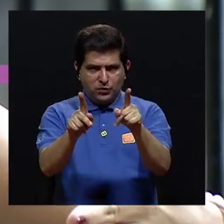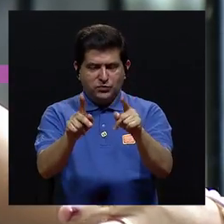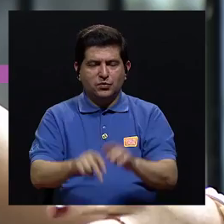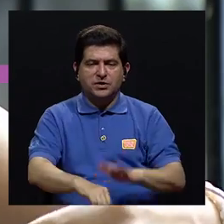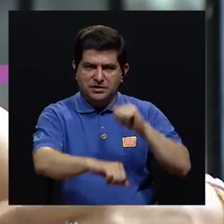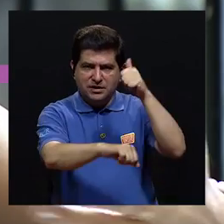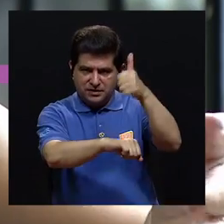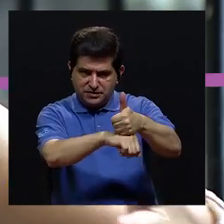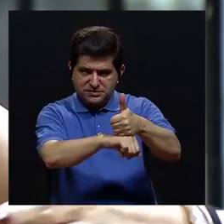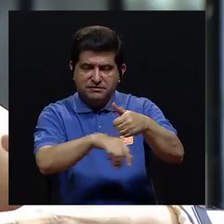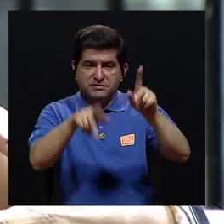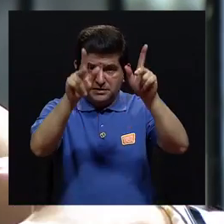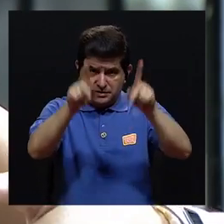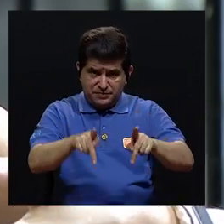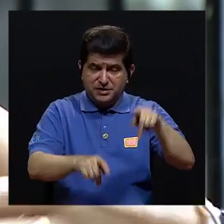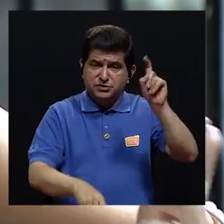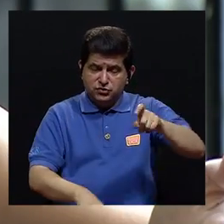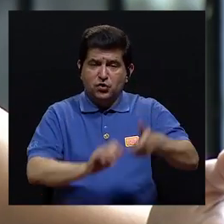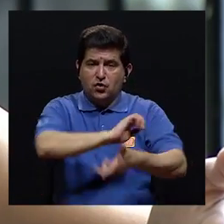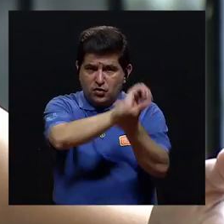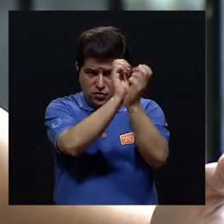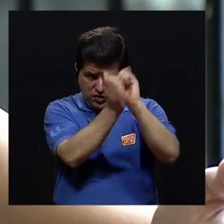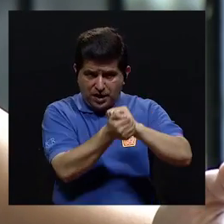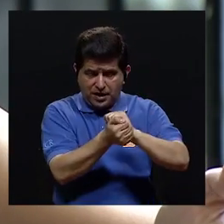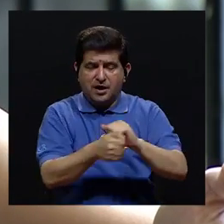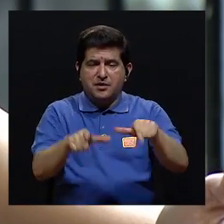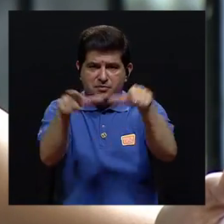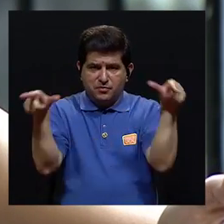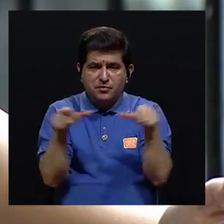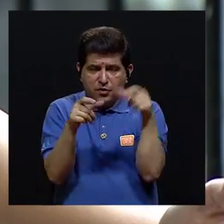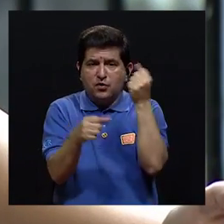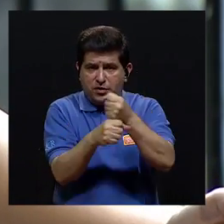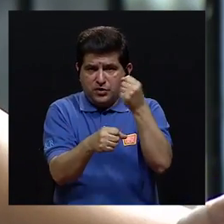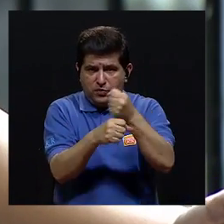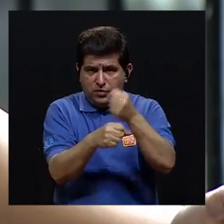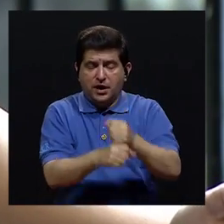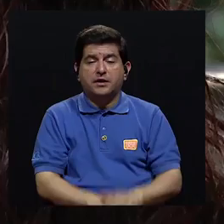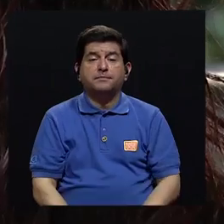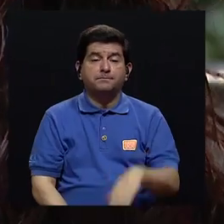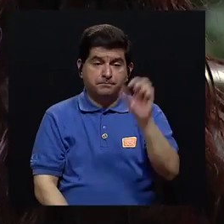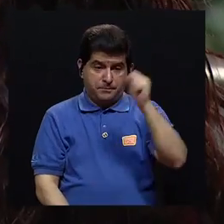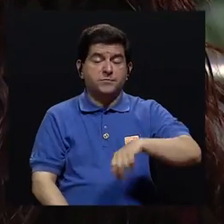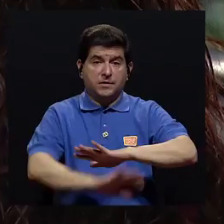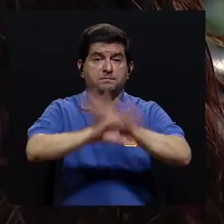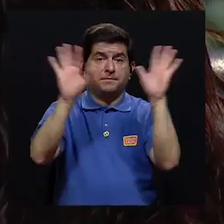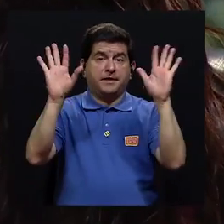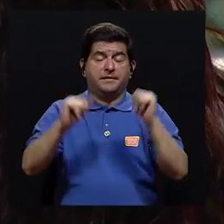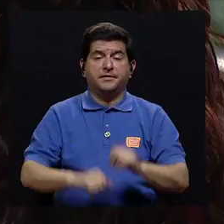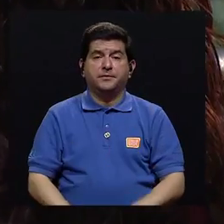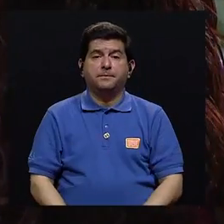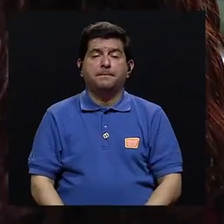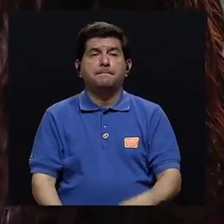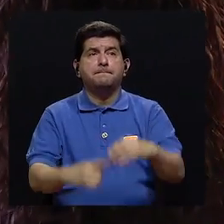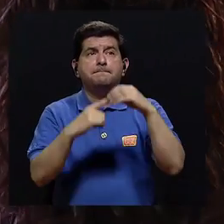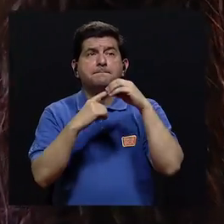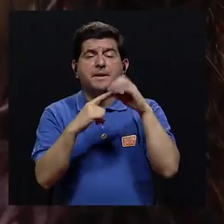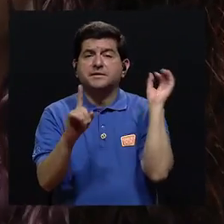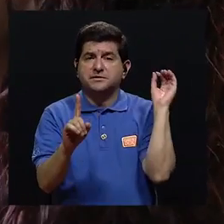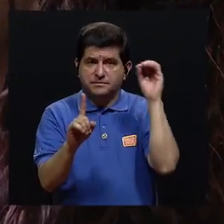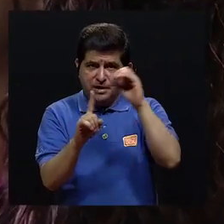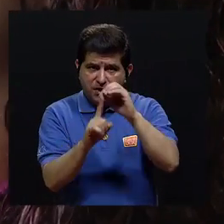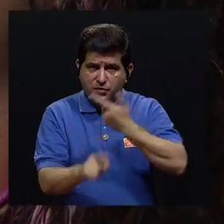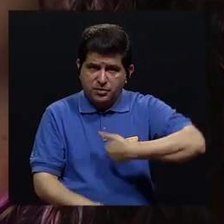posibilidad de determinar si la persona requiere un cambio en su puesto de trabajo. Claro, lo principal, el